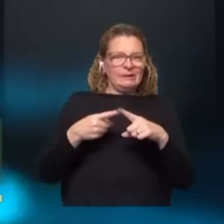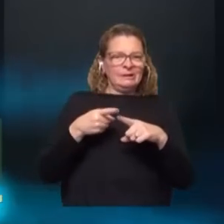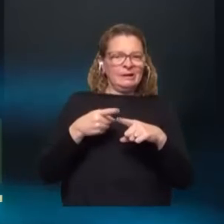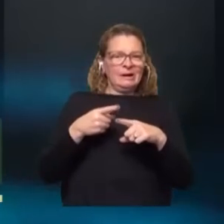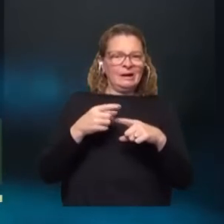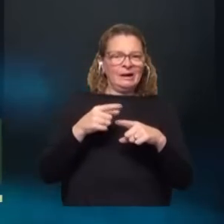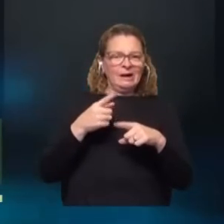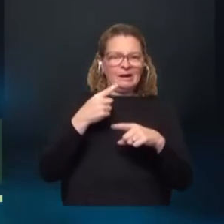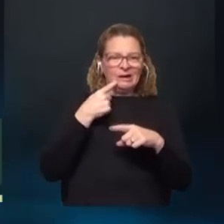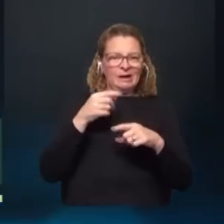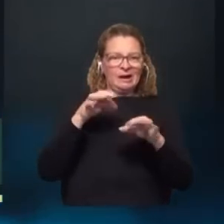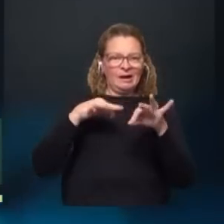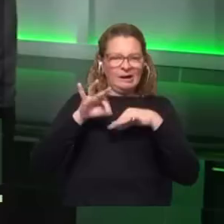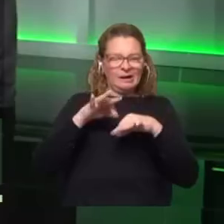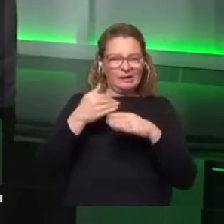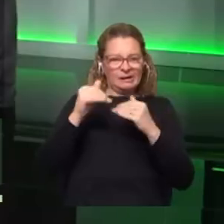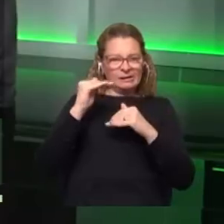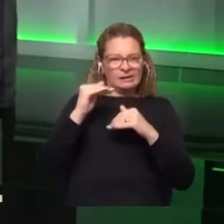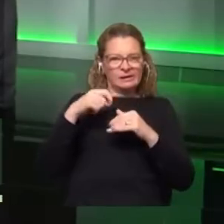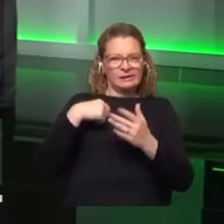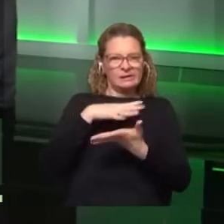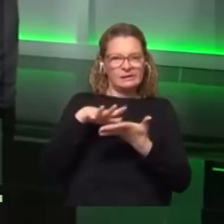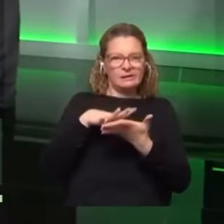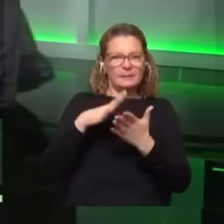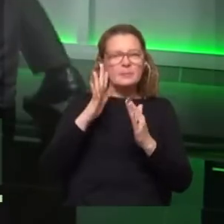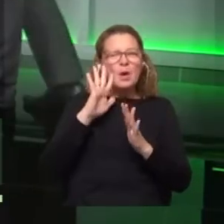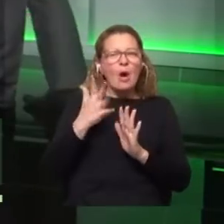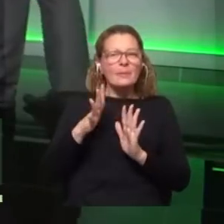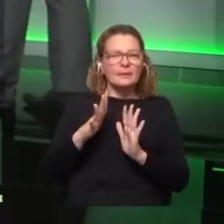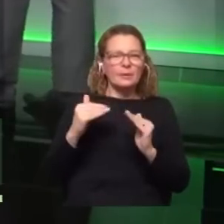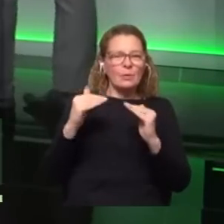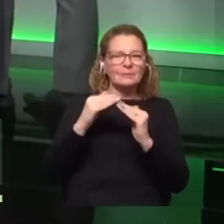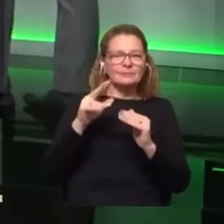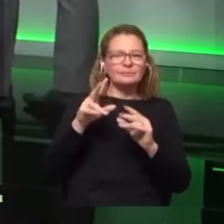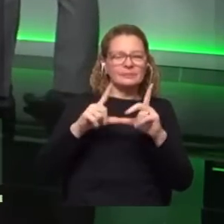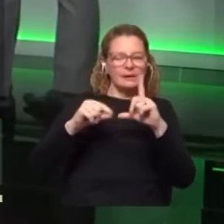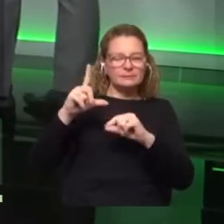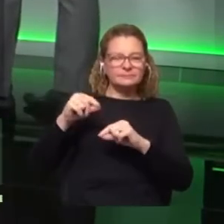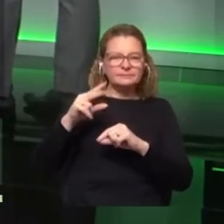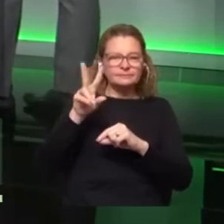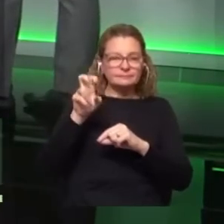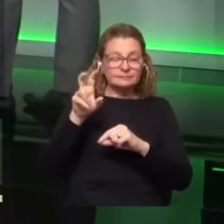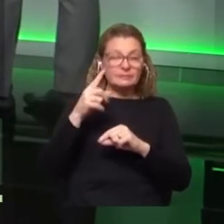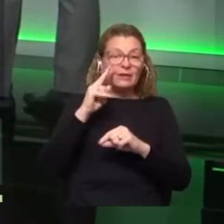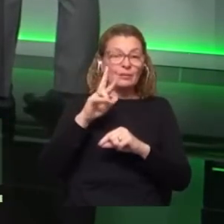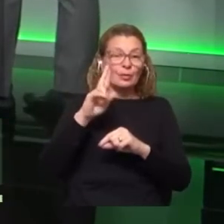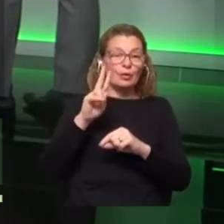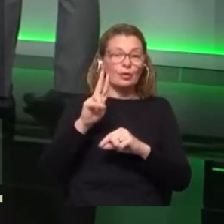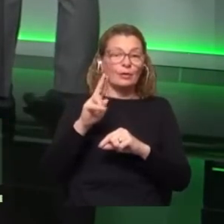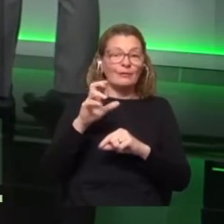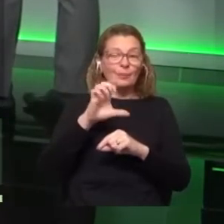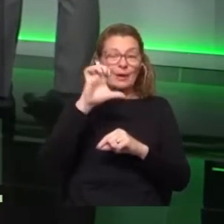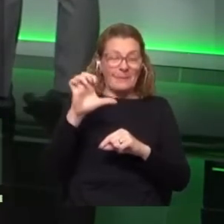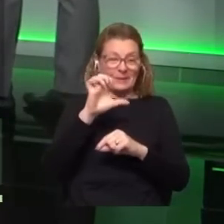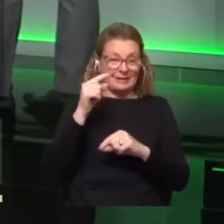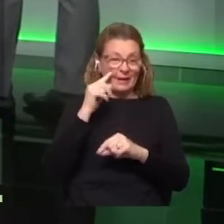decla sus ventas en aumento y una situación tenemos similar con la Gráfica verde pero en lugar de ver los rubros que estamos viendo las